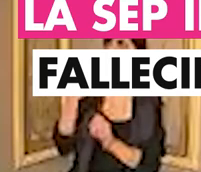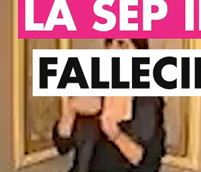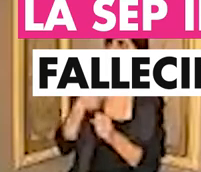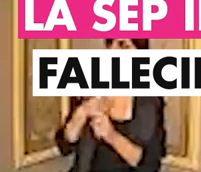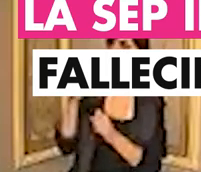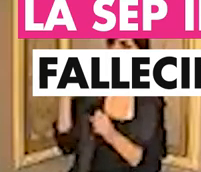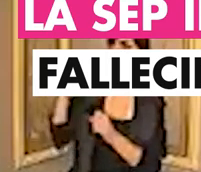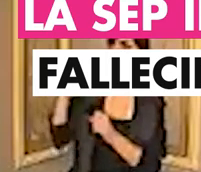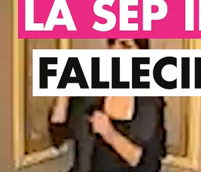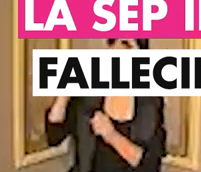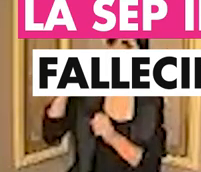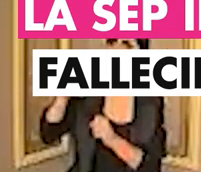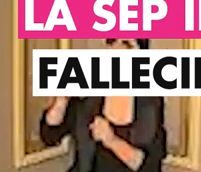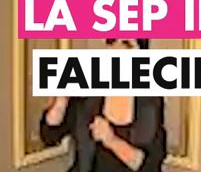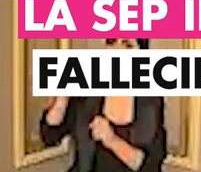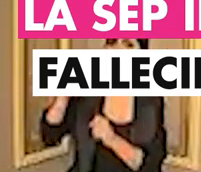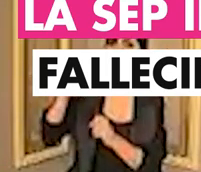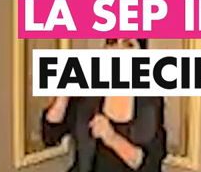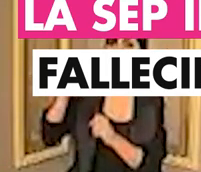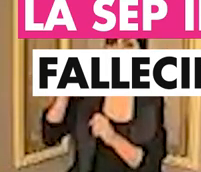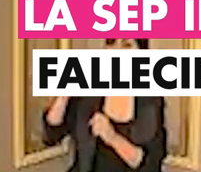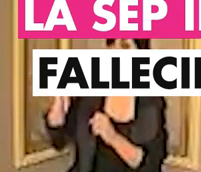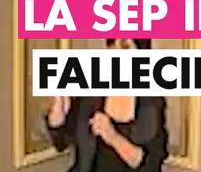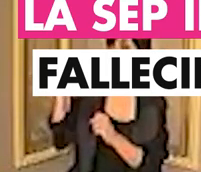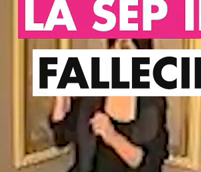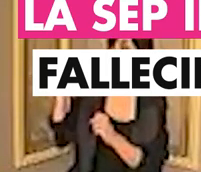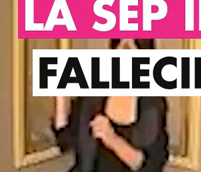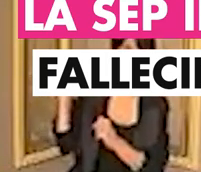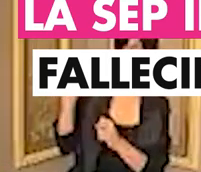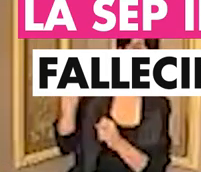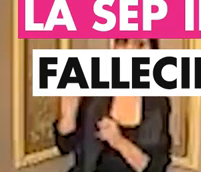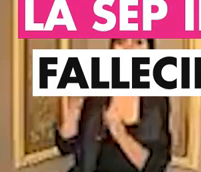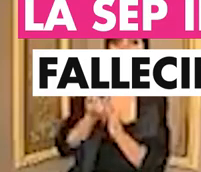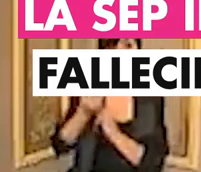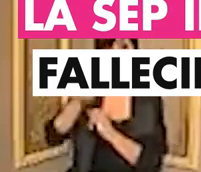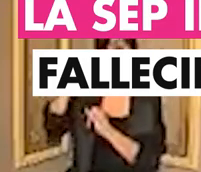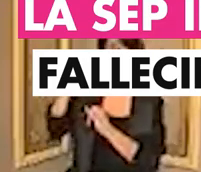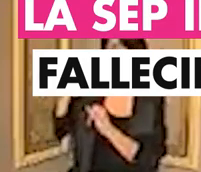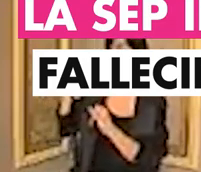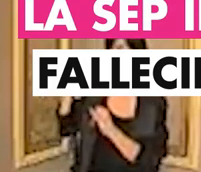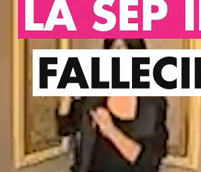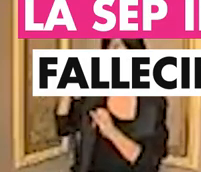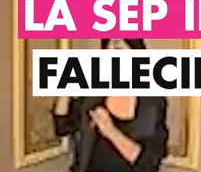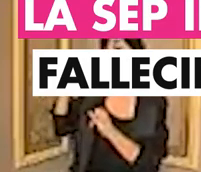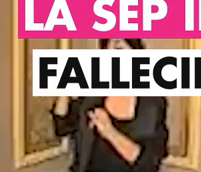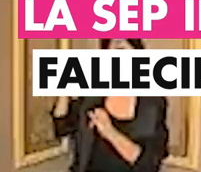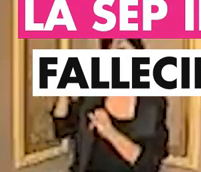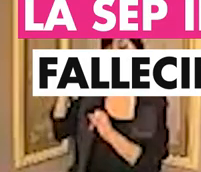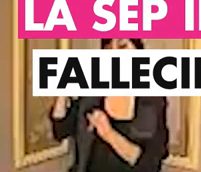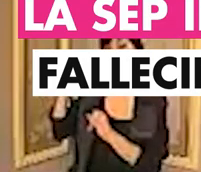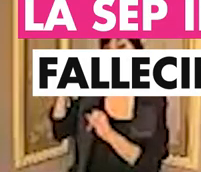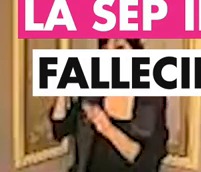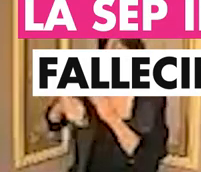de la dependencia, fue cuestionado por esta problemática. El funcionario señaló que esto se debió a fechas de terminación de contrato